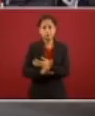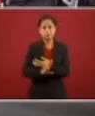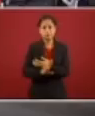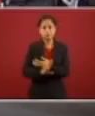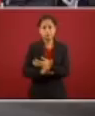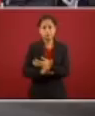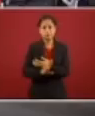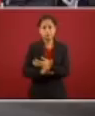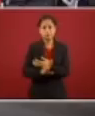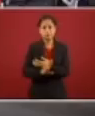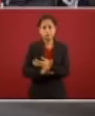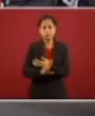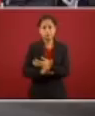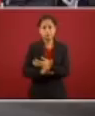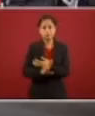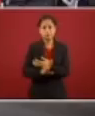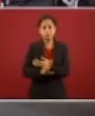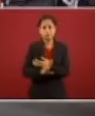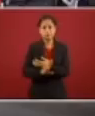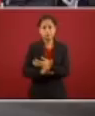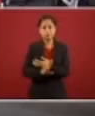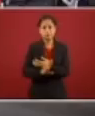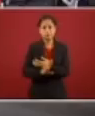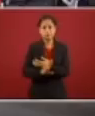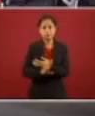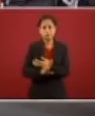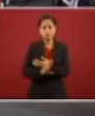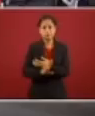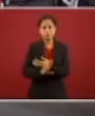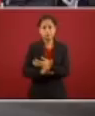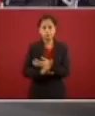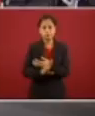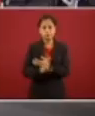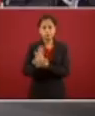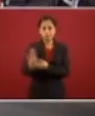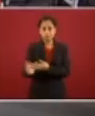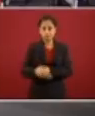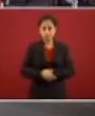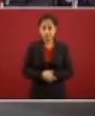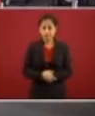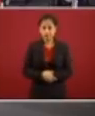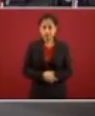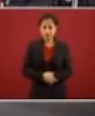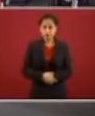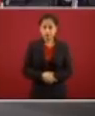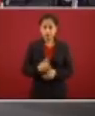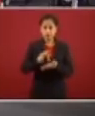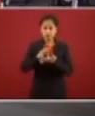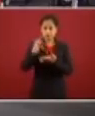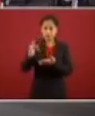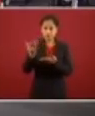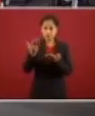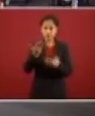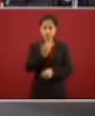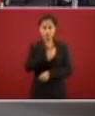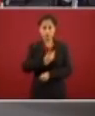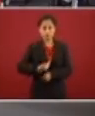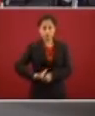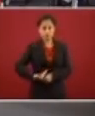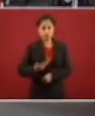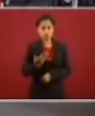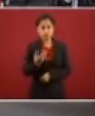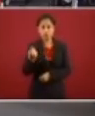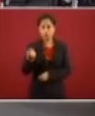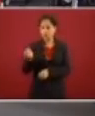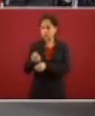siquiera otros países del mundo. Pues bien, ¿qué fue lo que dijo el secretario? Vamos a verlo. Señor presidente, secretarios,